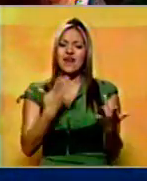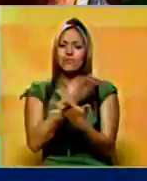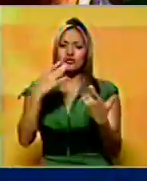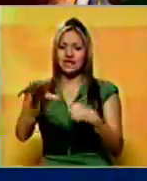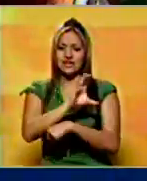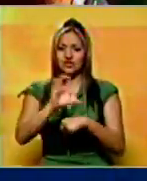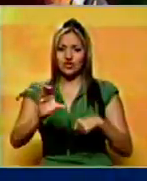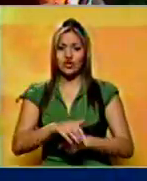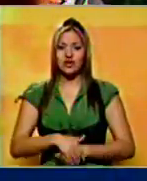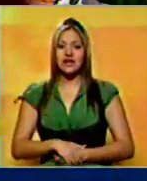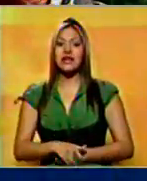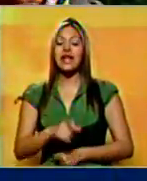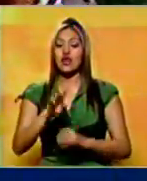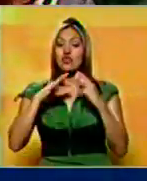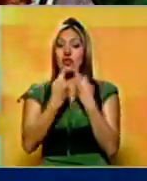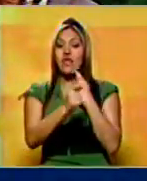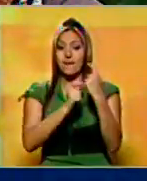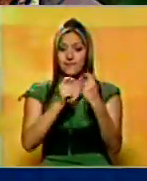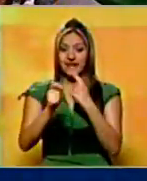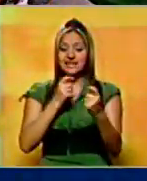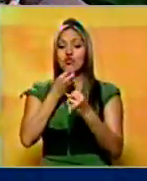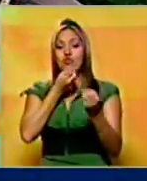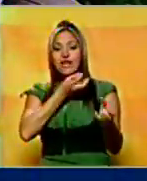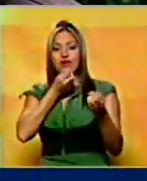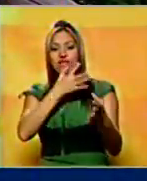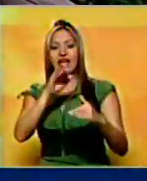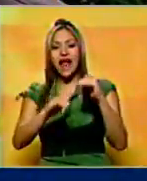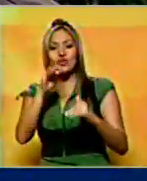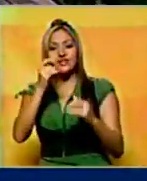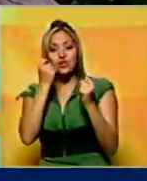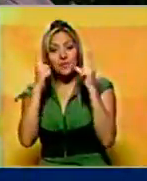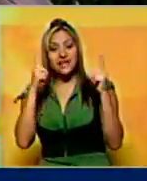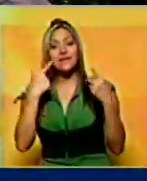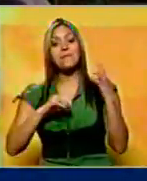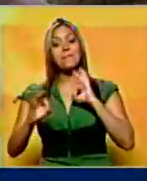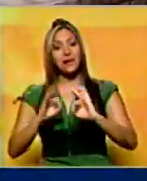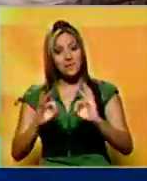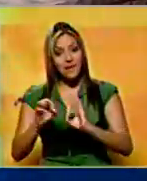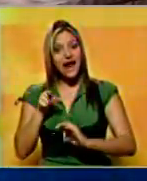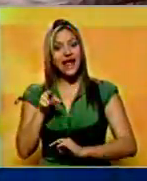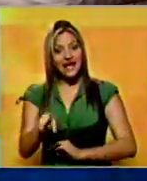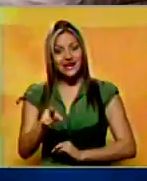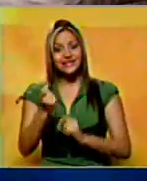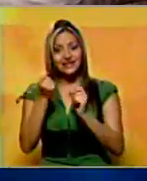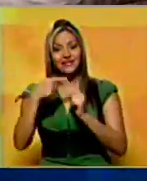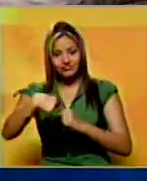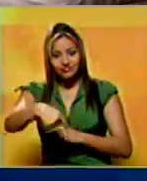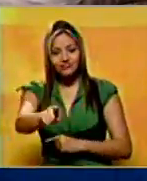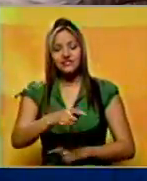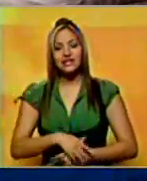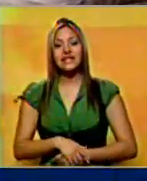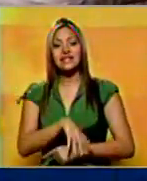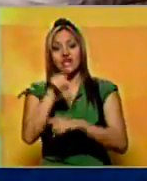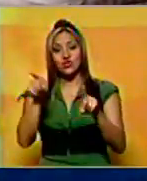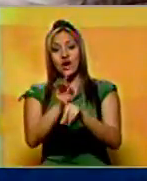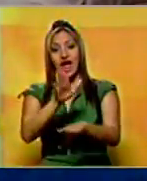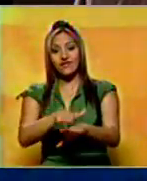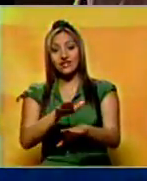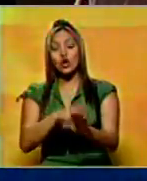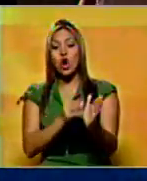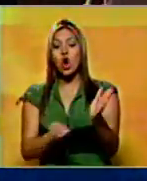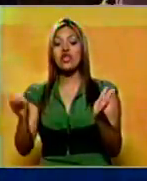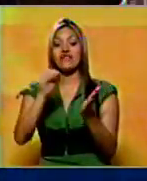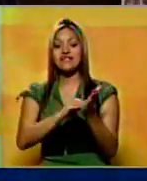éxitos. Márquez ofreció una rueda de prensa para revelar algunas de las sorpresas que tiene preparadas para su show. Además, anunció que vuelve